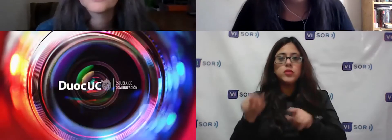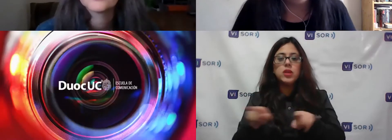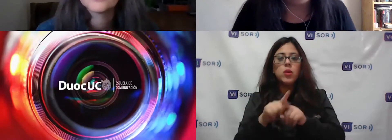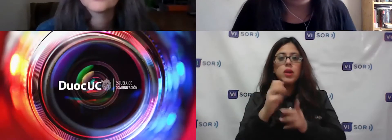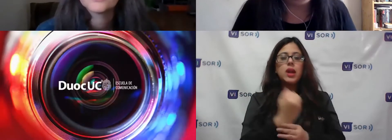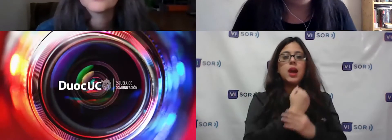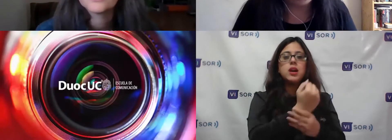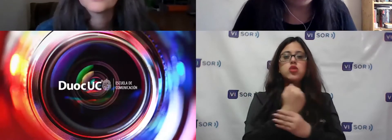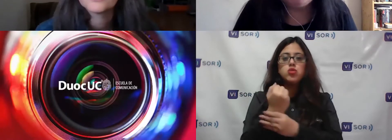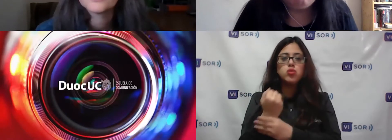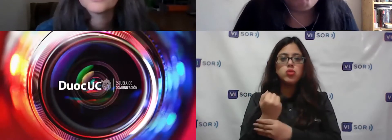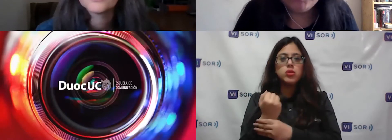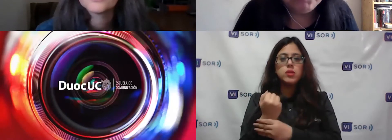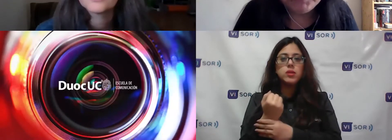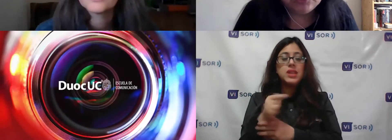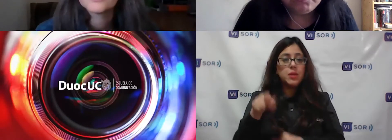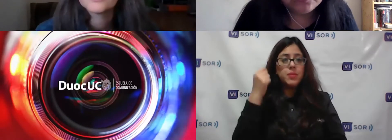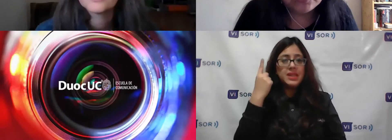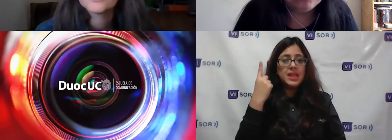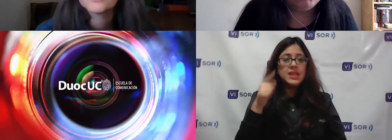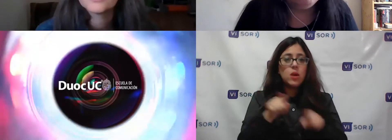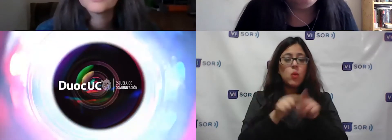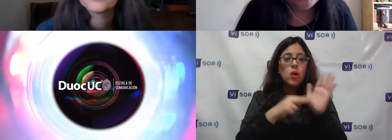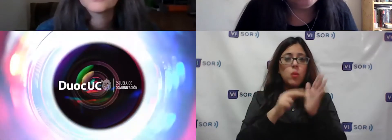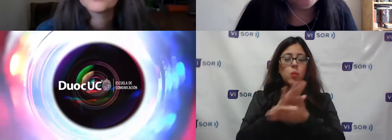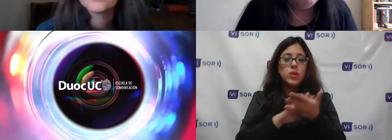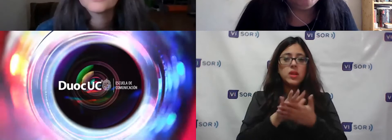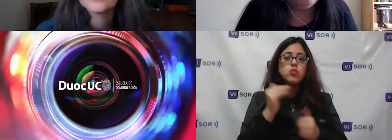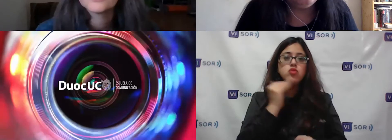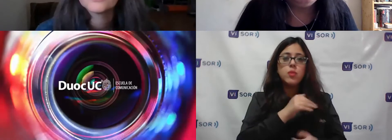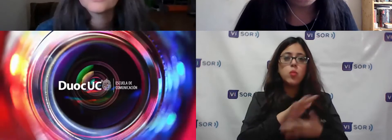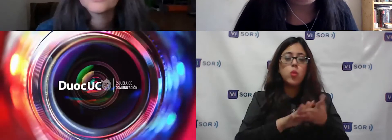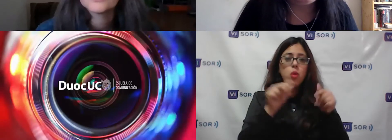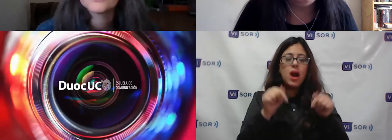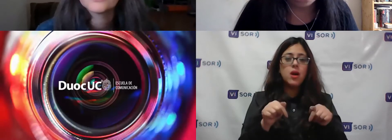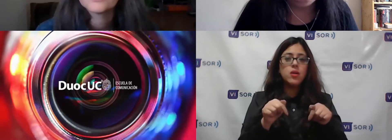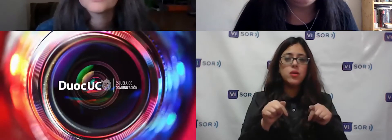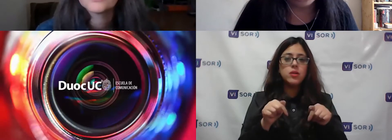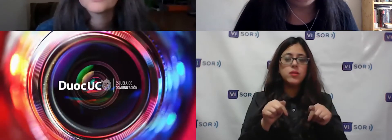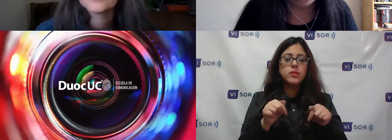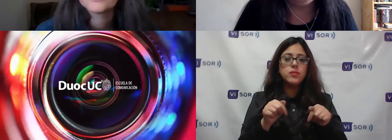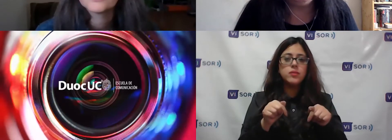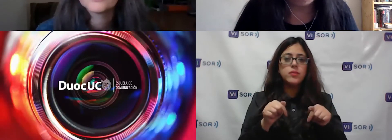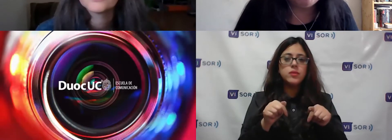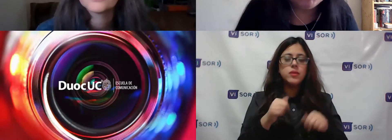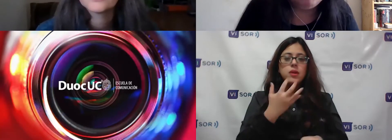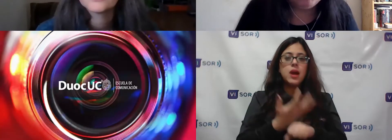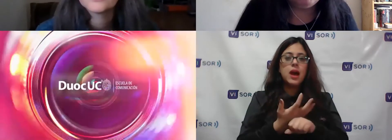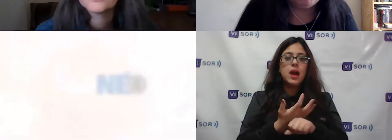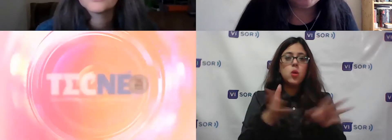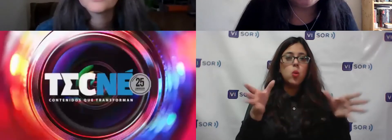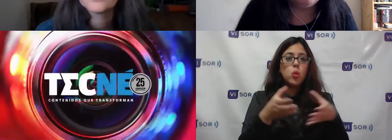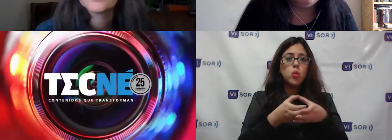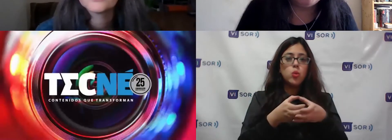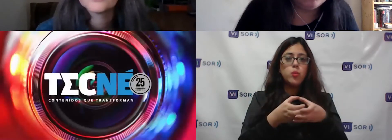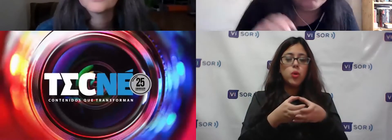para que entiendan un ejemplo muy rápidamente cómo funciona no por ejemplo hoy día en este momento hay una delegación que ver h fin y